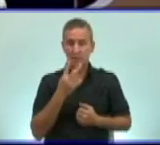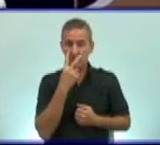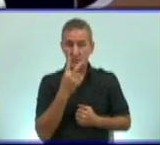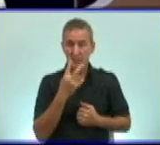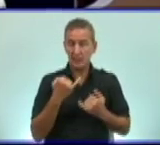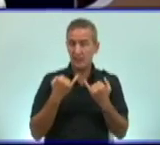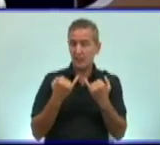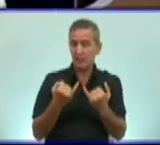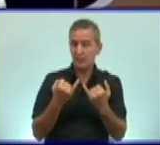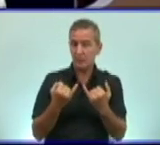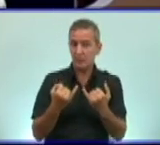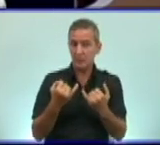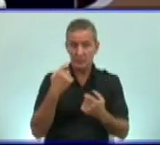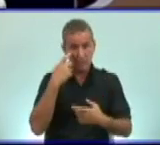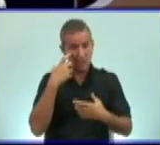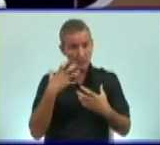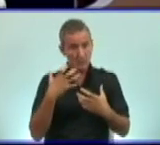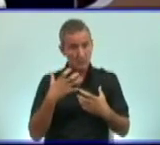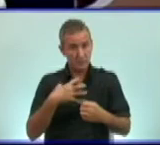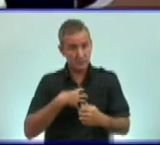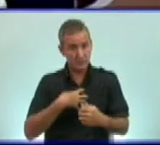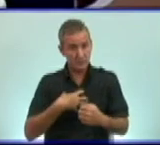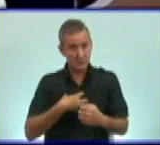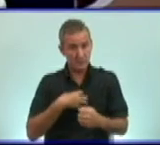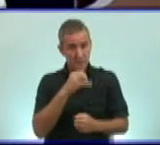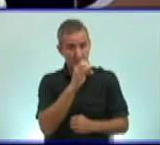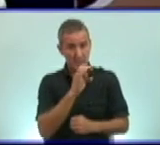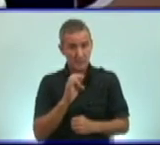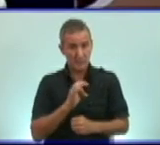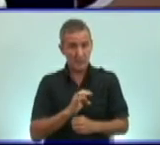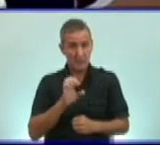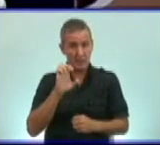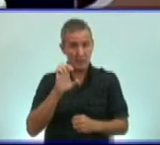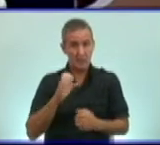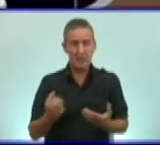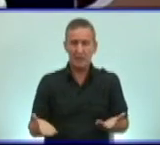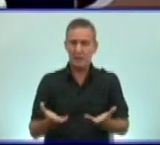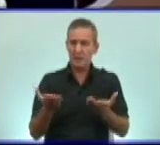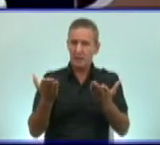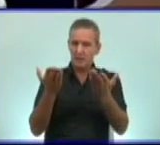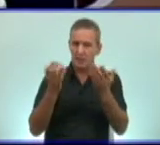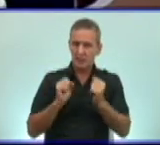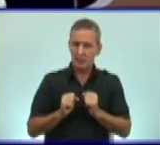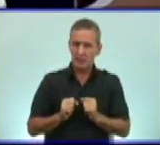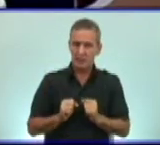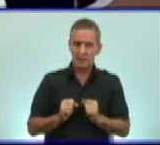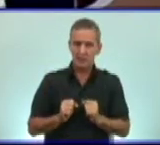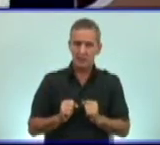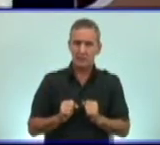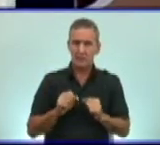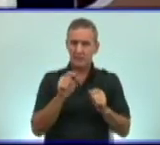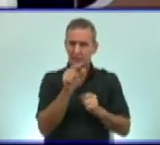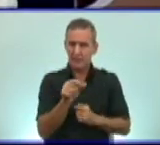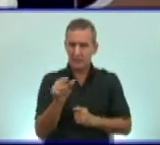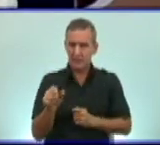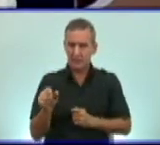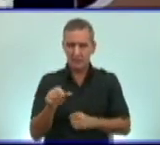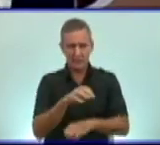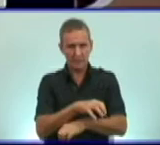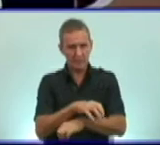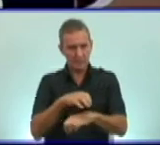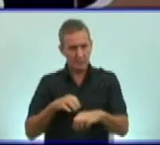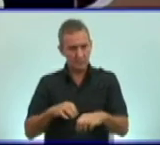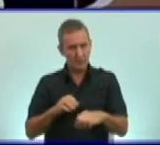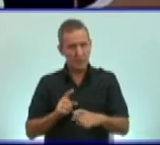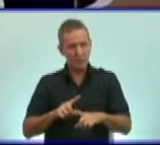información sobre la importancia que tienen los electrolitos para el desarrollo de las personas y de los animales.